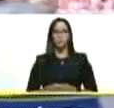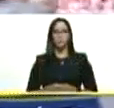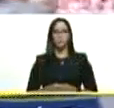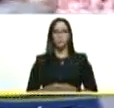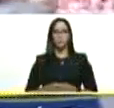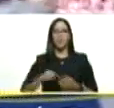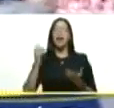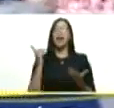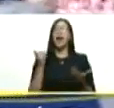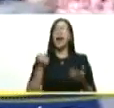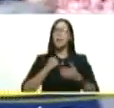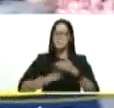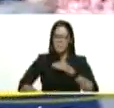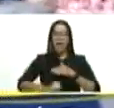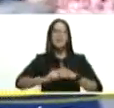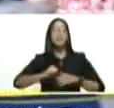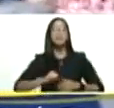A parir.